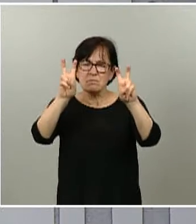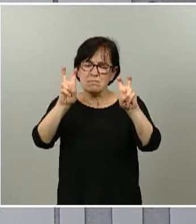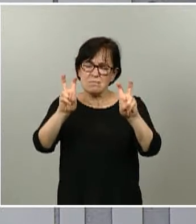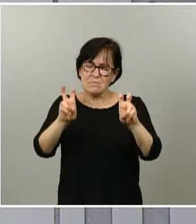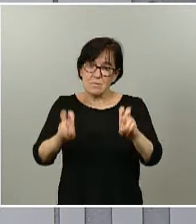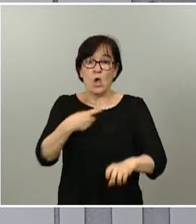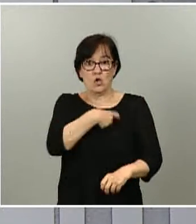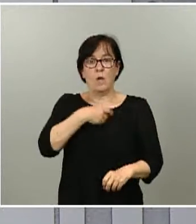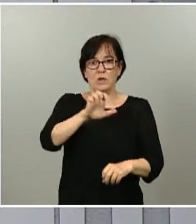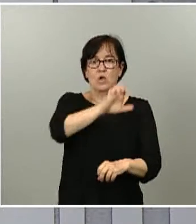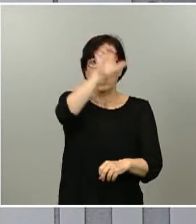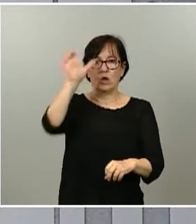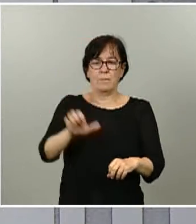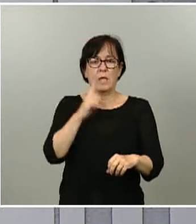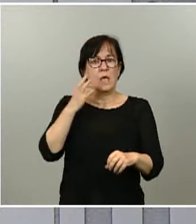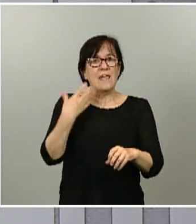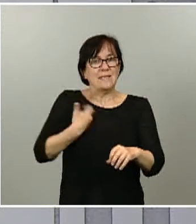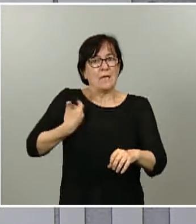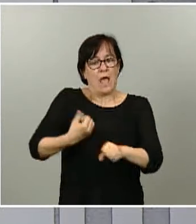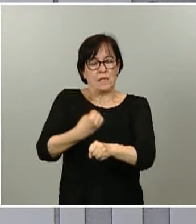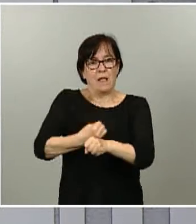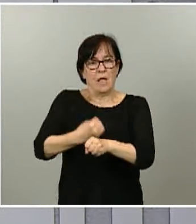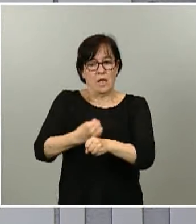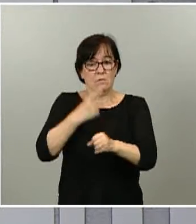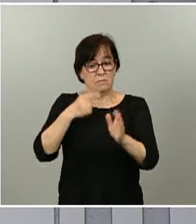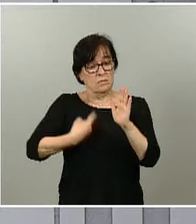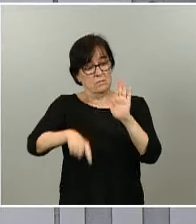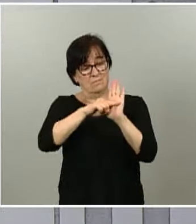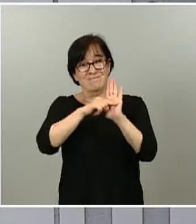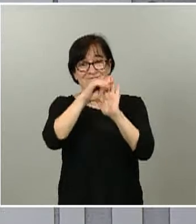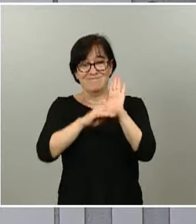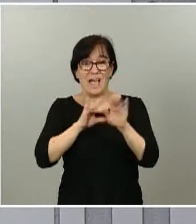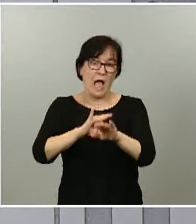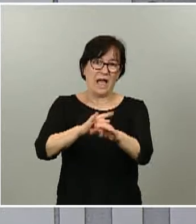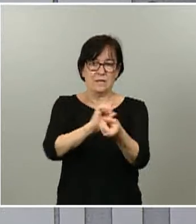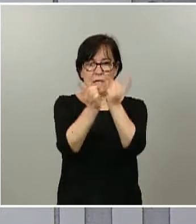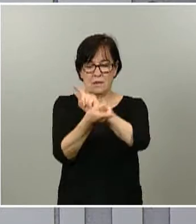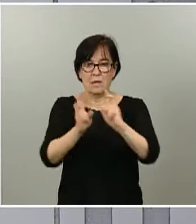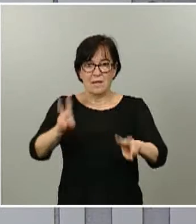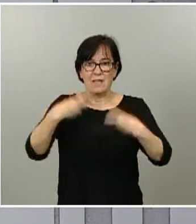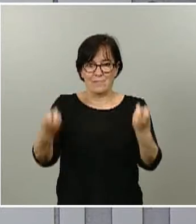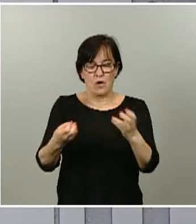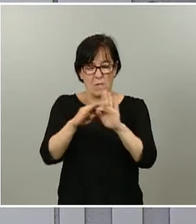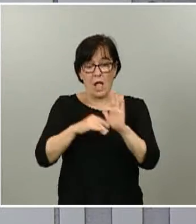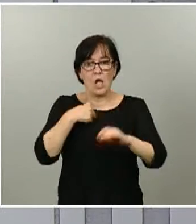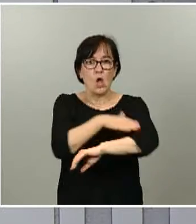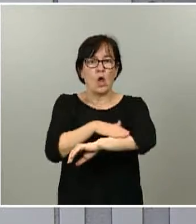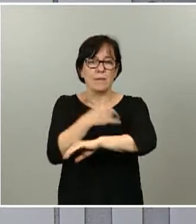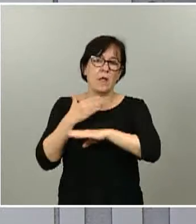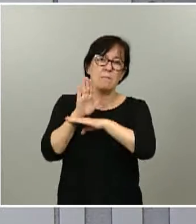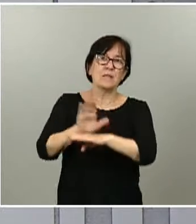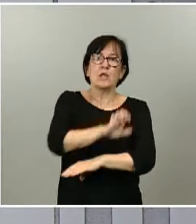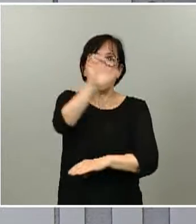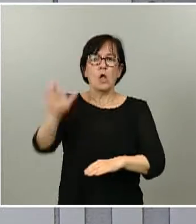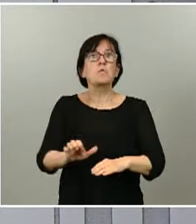Europea venía trabajando y la propia Agenda del Cambio, la agenda de reforma que este Gobierno presentó en Europa y que fue bien recibida